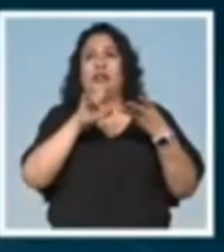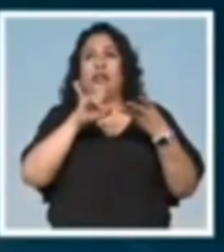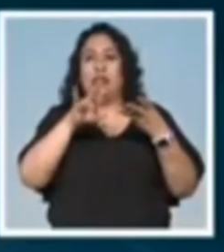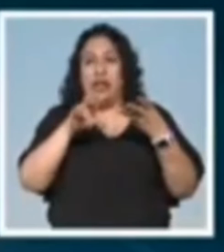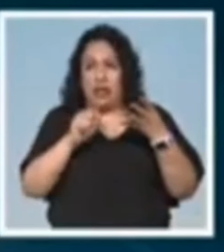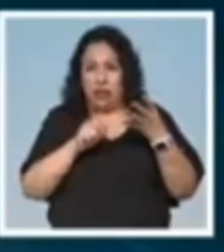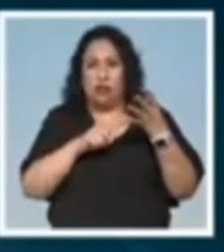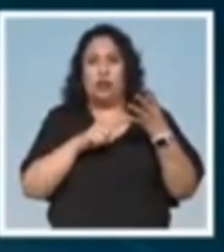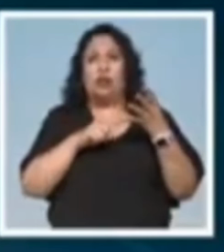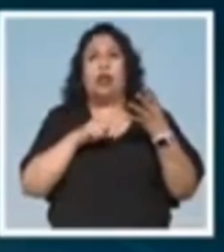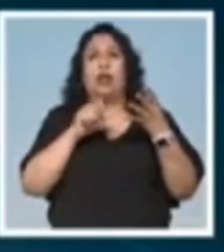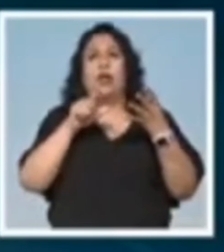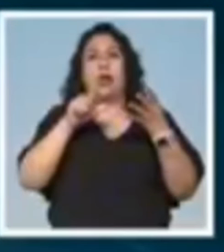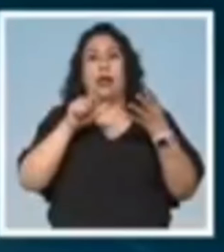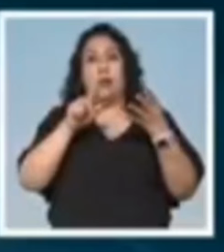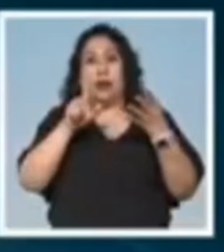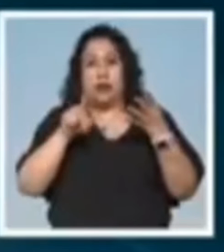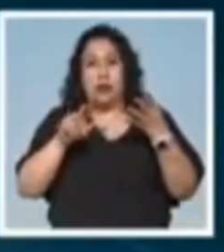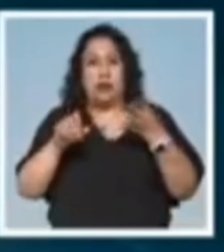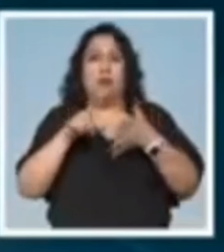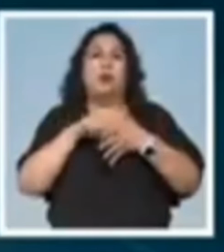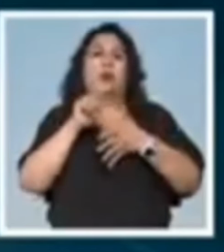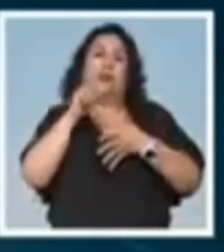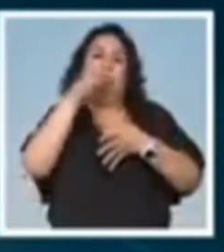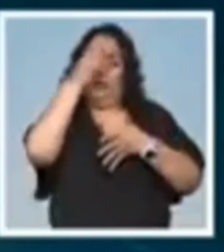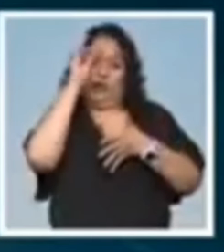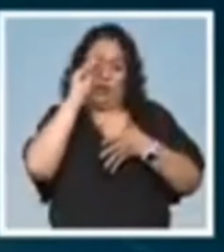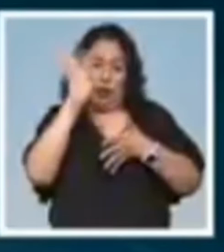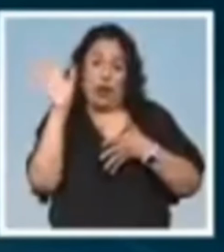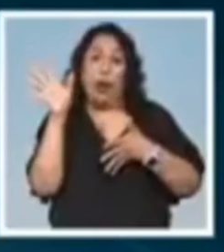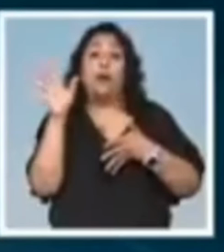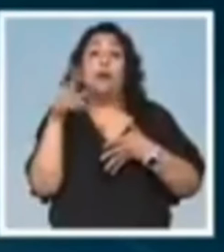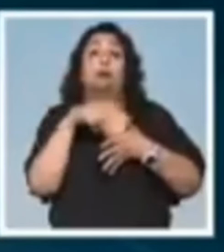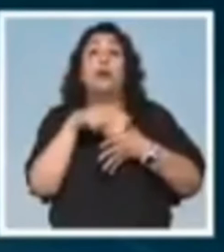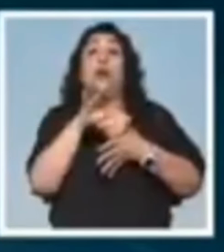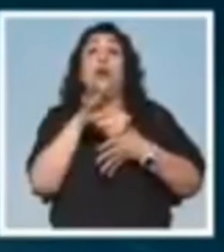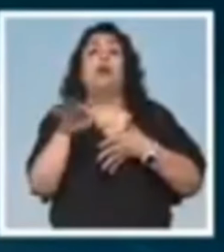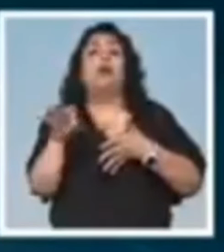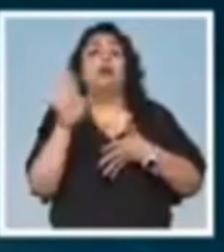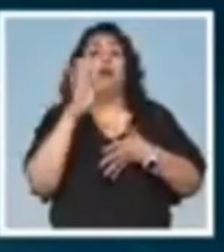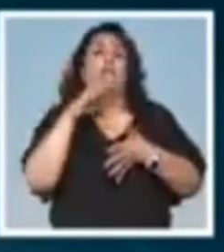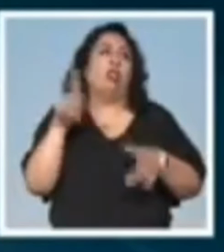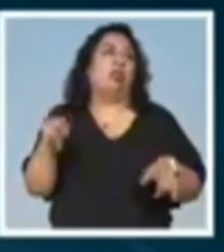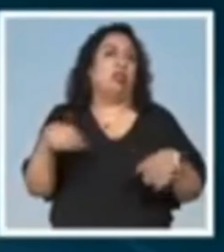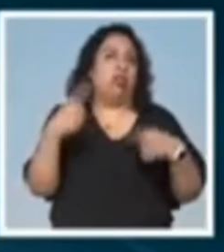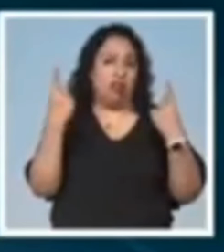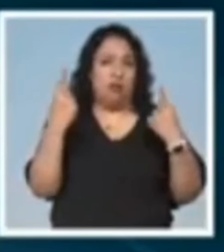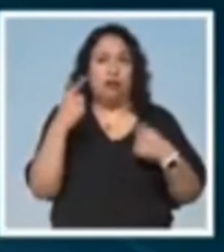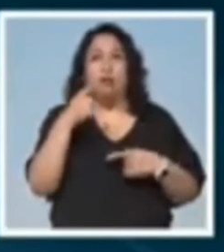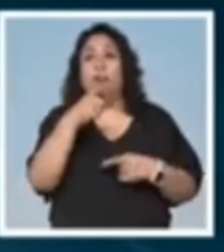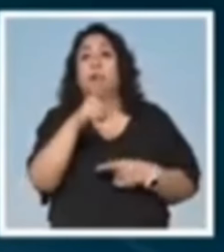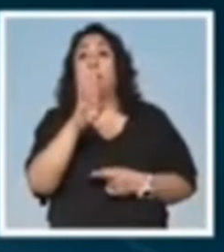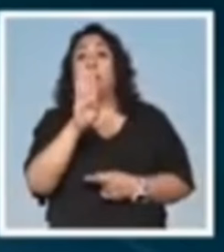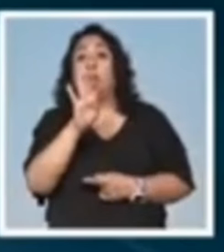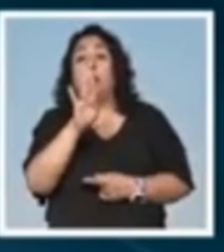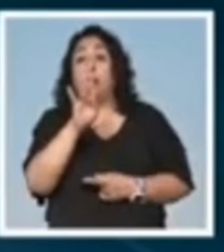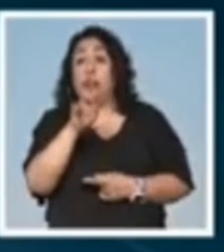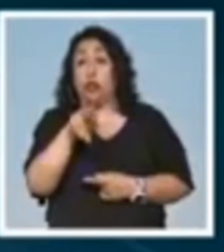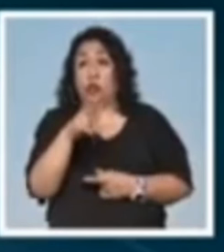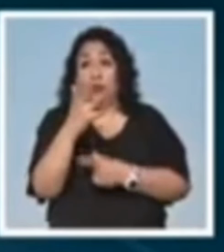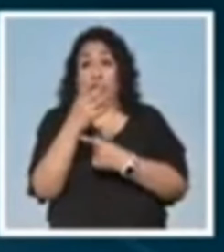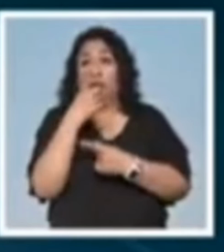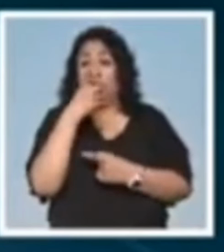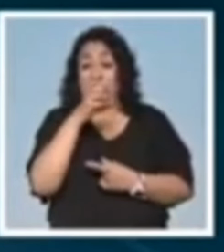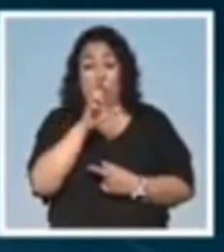Siqueiros, Manuel Álvarez Bravo y, claro, Frida Kahlo, con quien terminó muy mal. Por ejemplo, Breton dice, no, es que